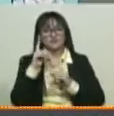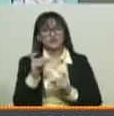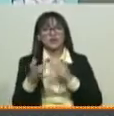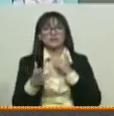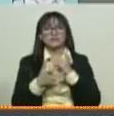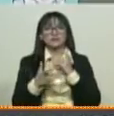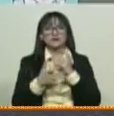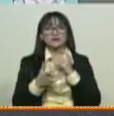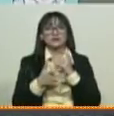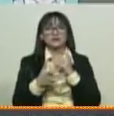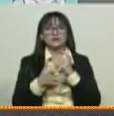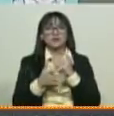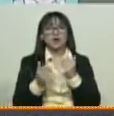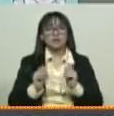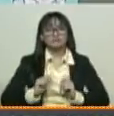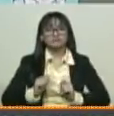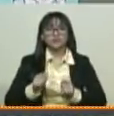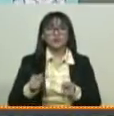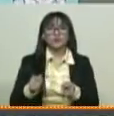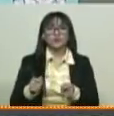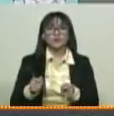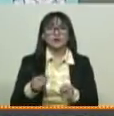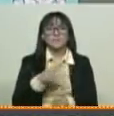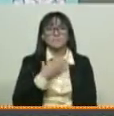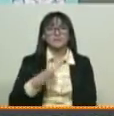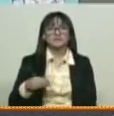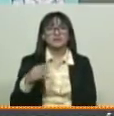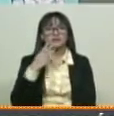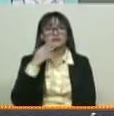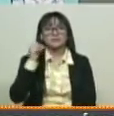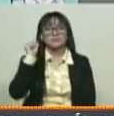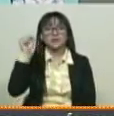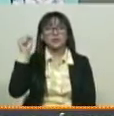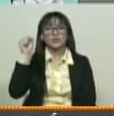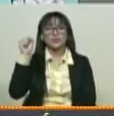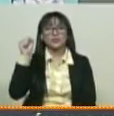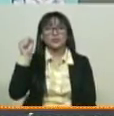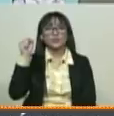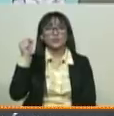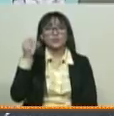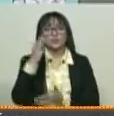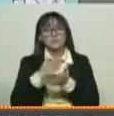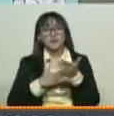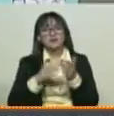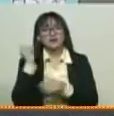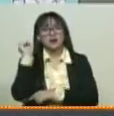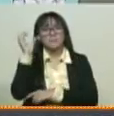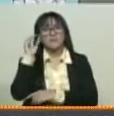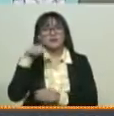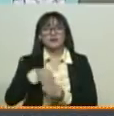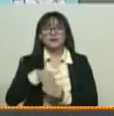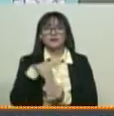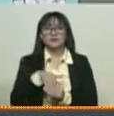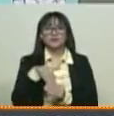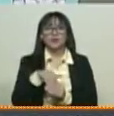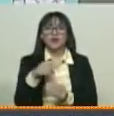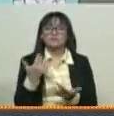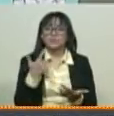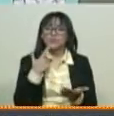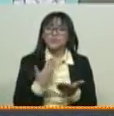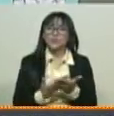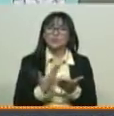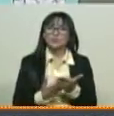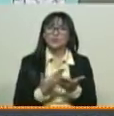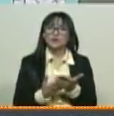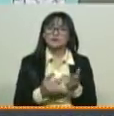técnicos vamos a entregar al presidente Nicolás Maduro como parte de la campaña electoral y como una propuesta también